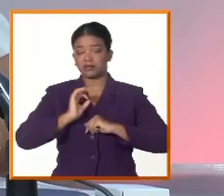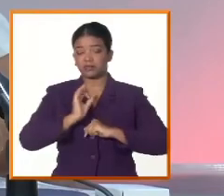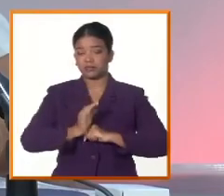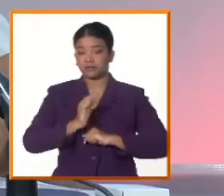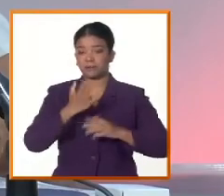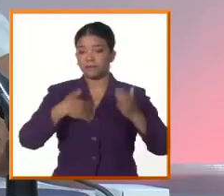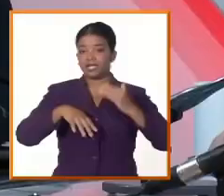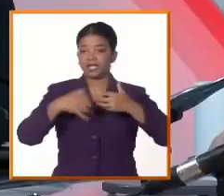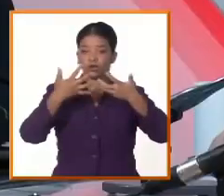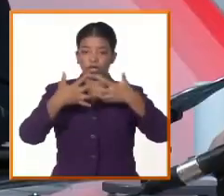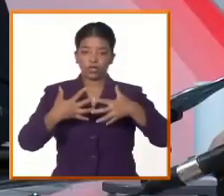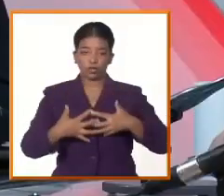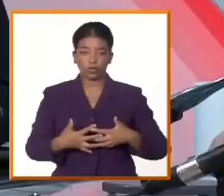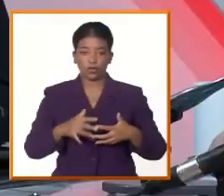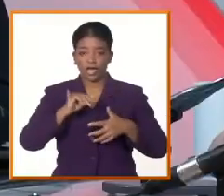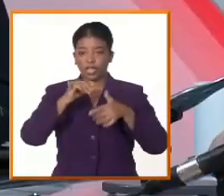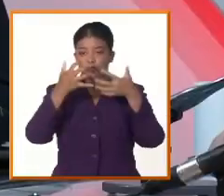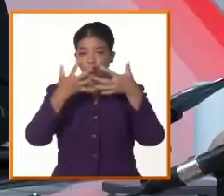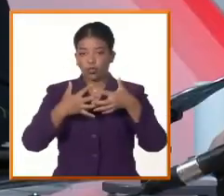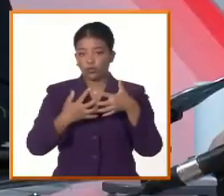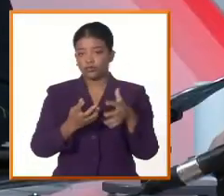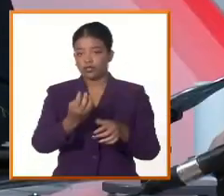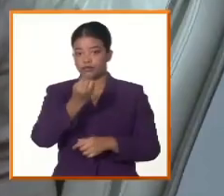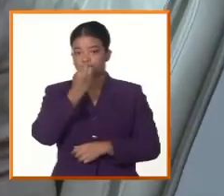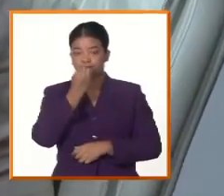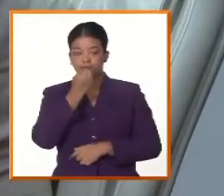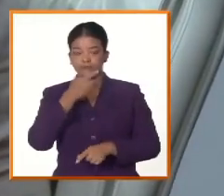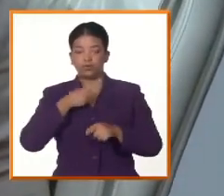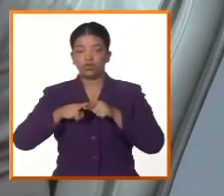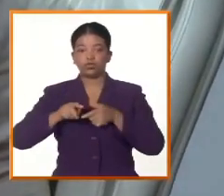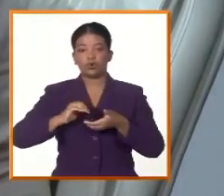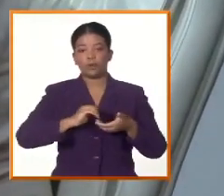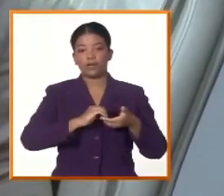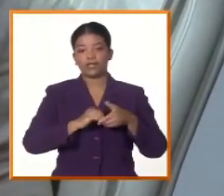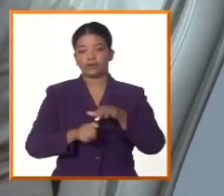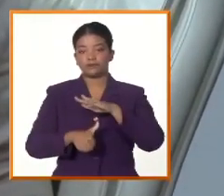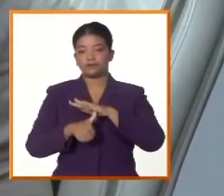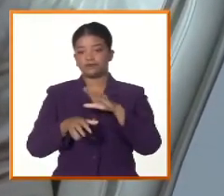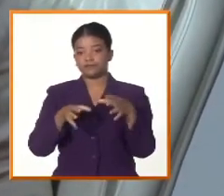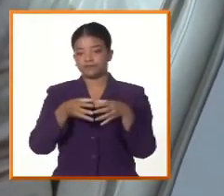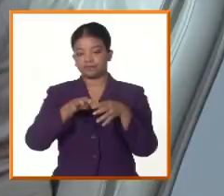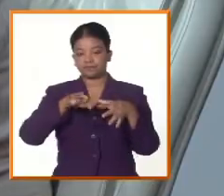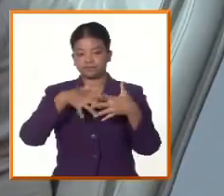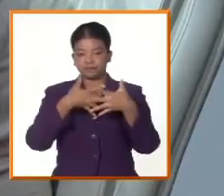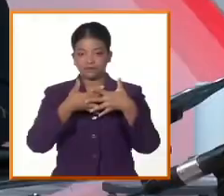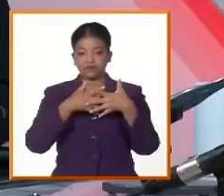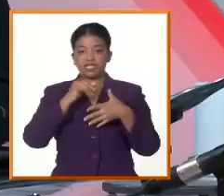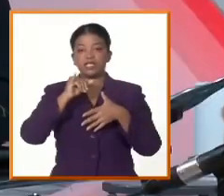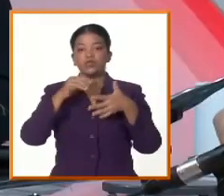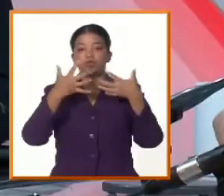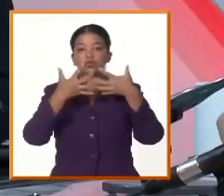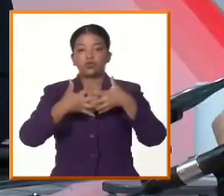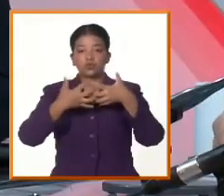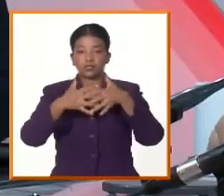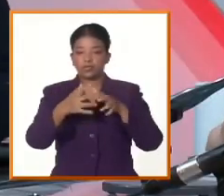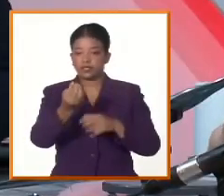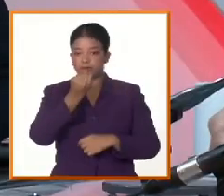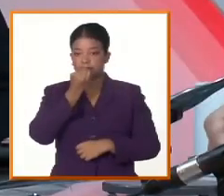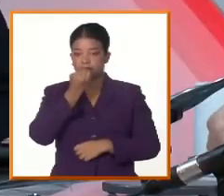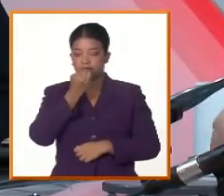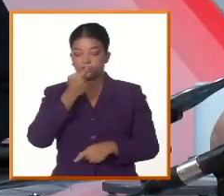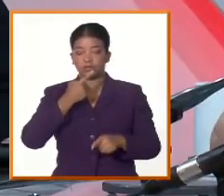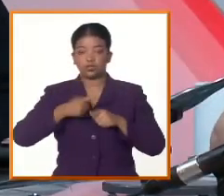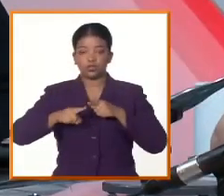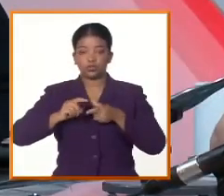alimentaria el compañero emerio González Lorenzo presidente del grupo empresarial de la industria alimentaria y el compañero